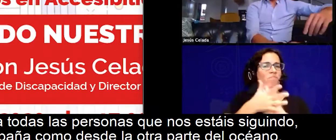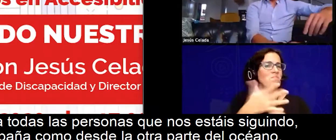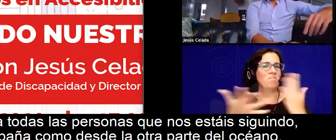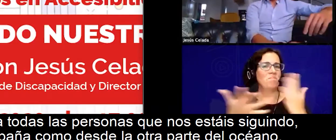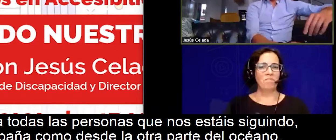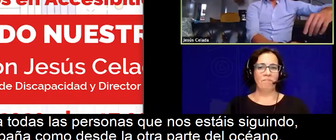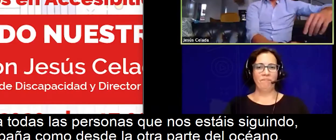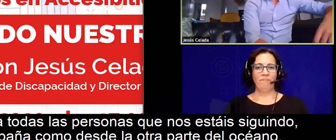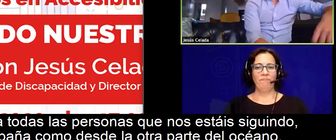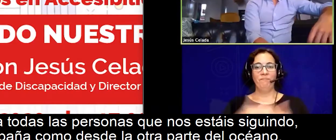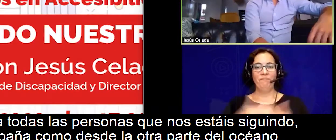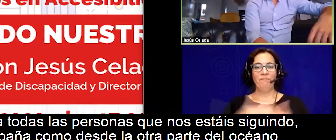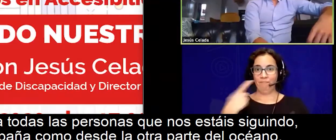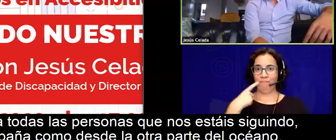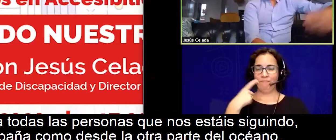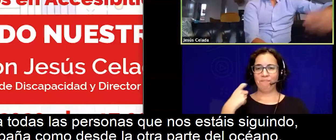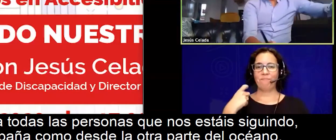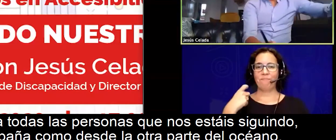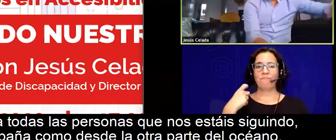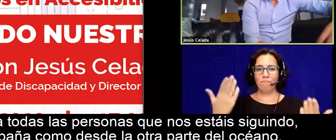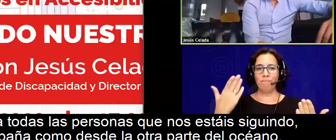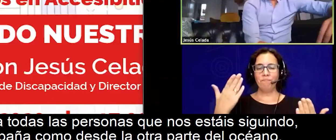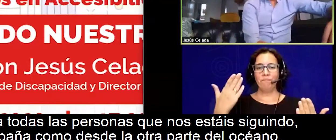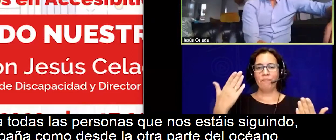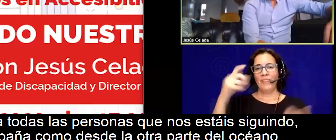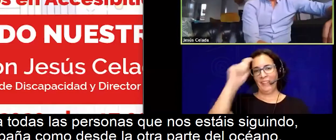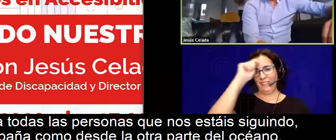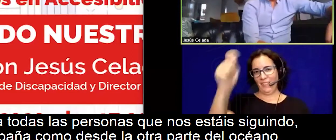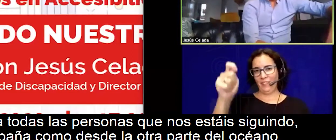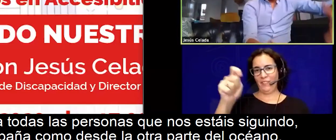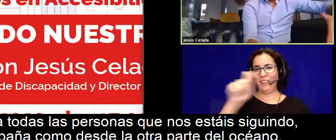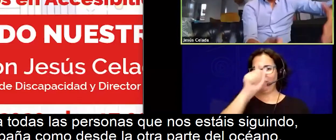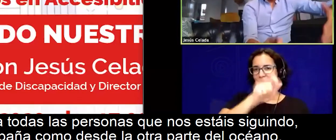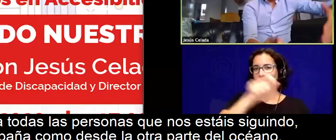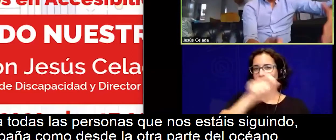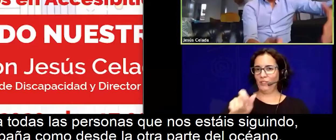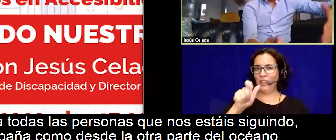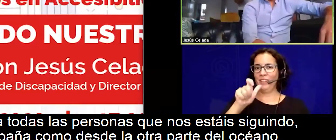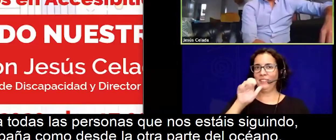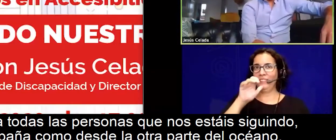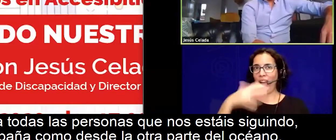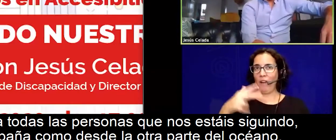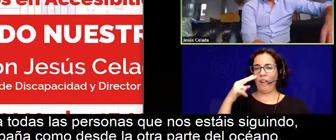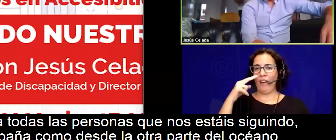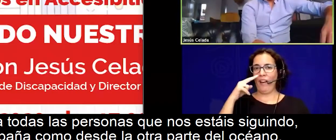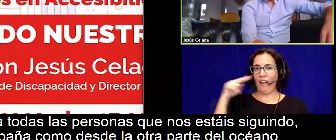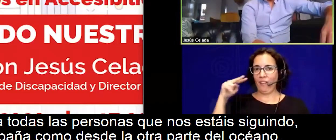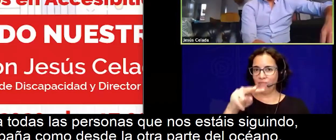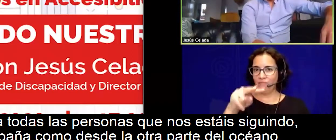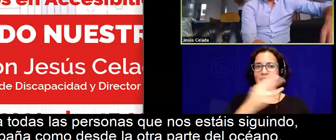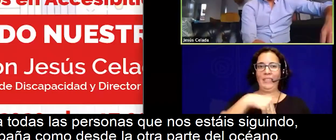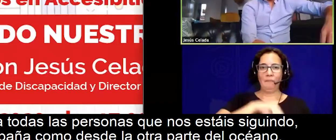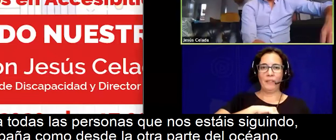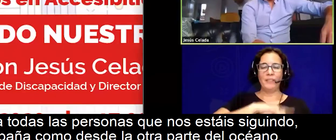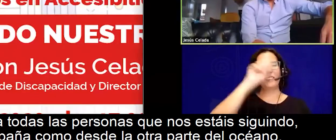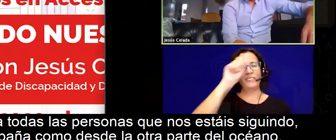Bueno, pues saludar también a todas las personas que nos estáis siguiendo, tanto desde España como desde